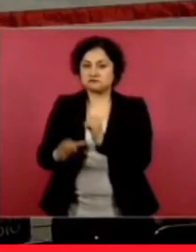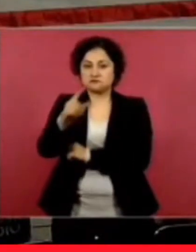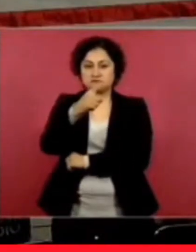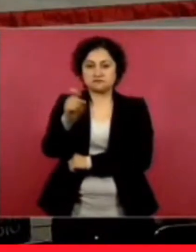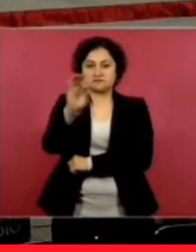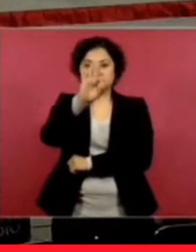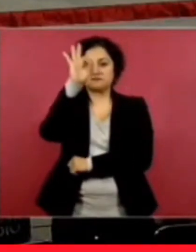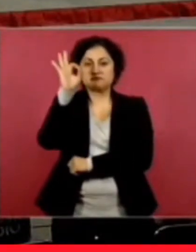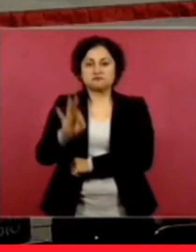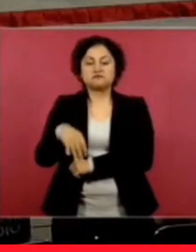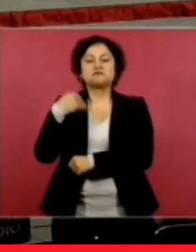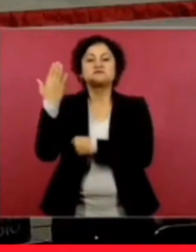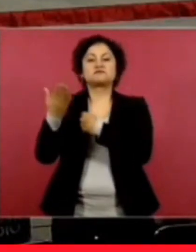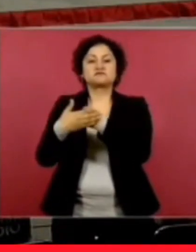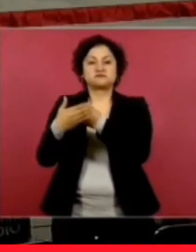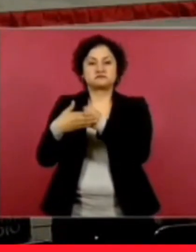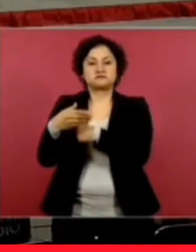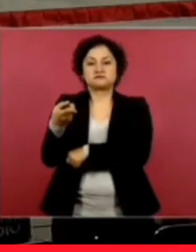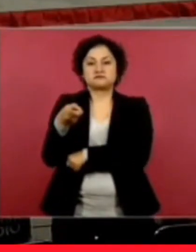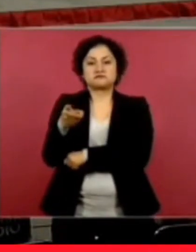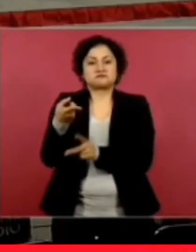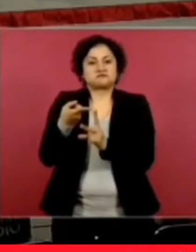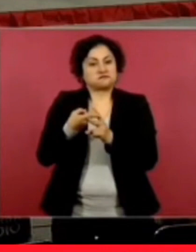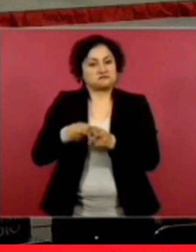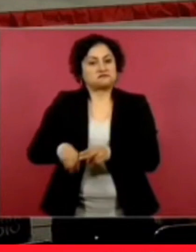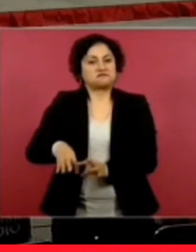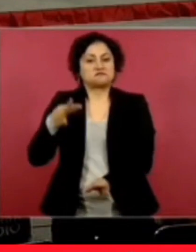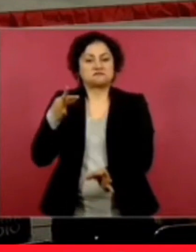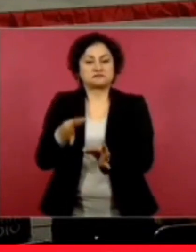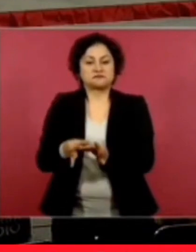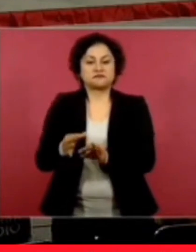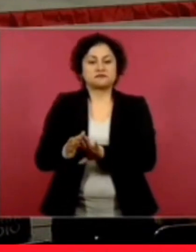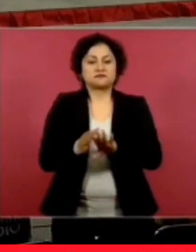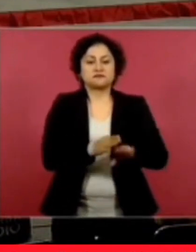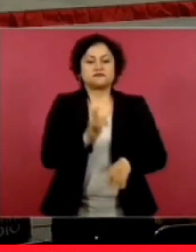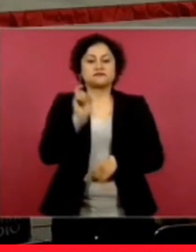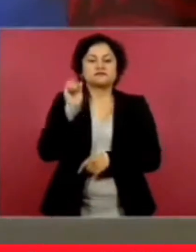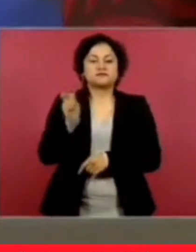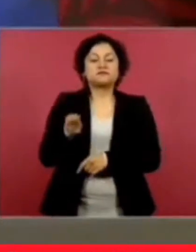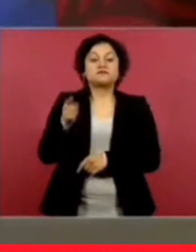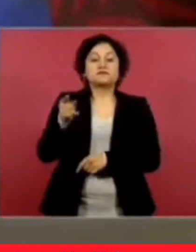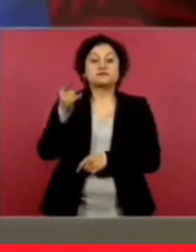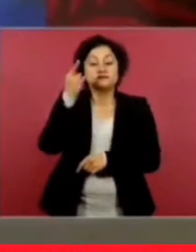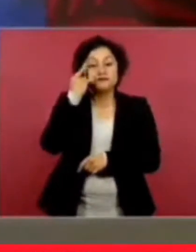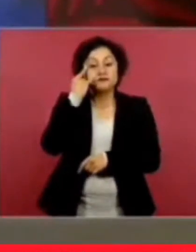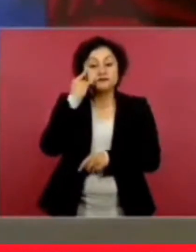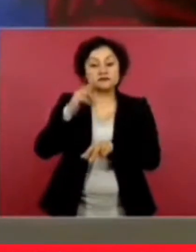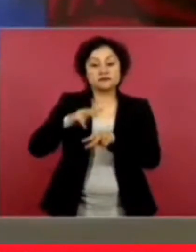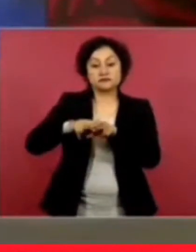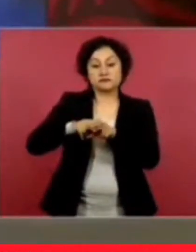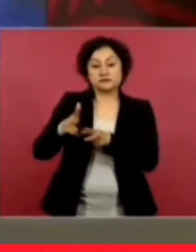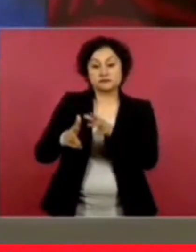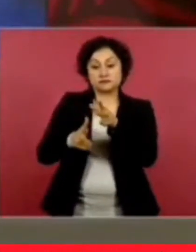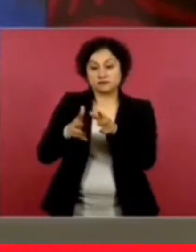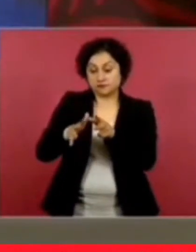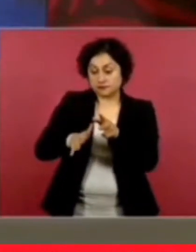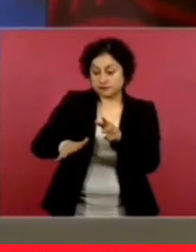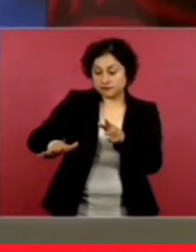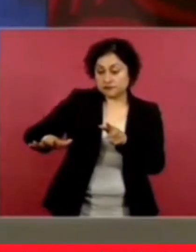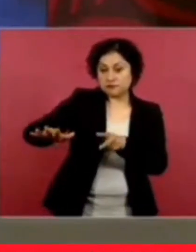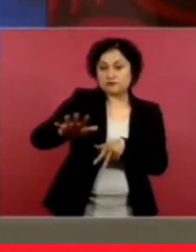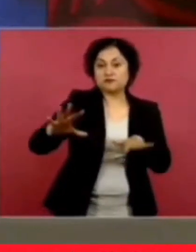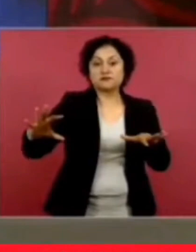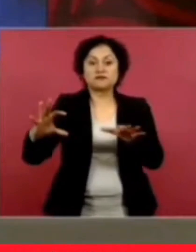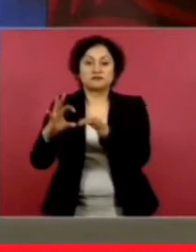oportunamente en diciembre el libramiento ferroviario de campeche que conecta prácticamente o que pasa por